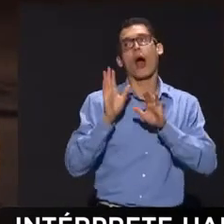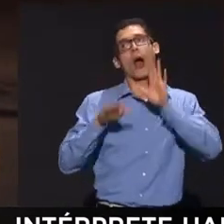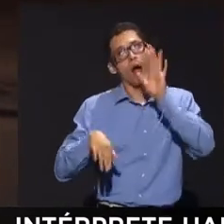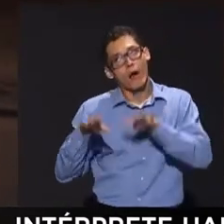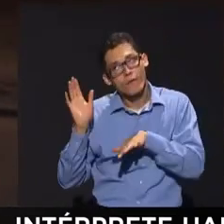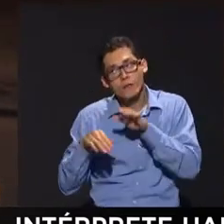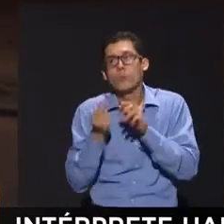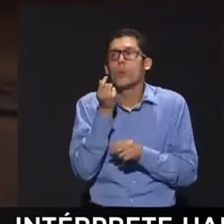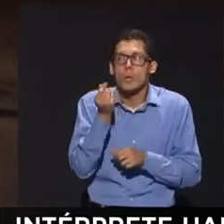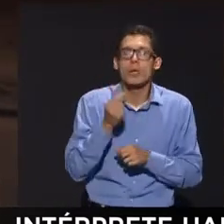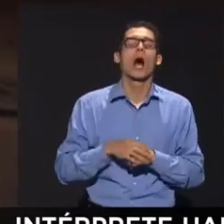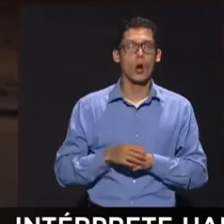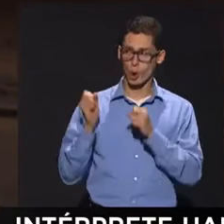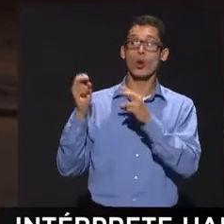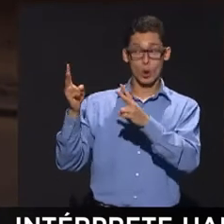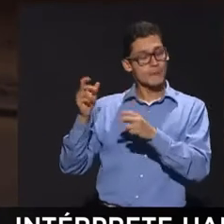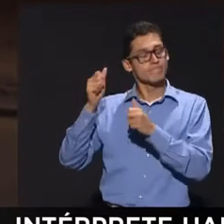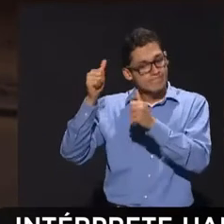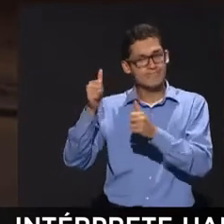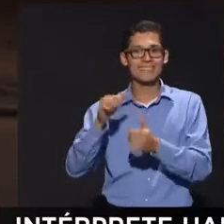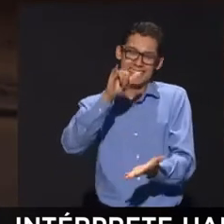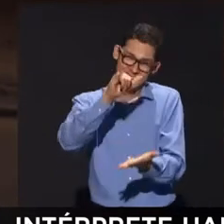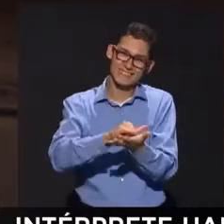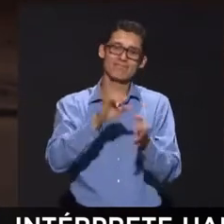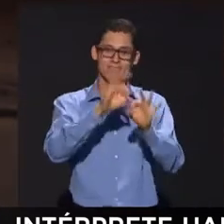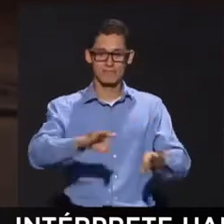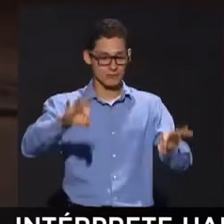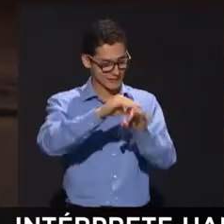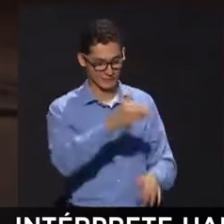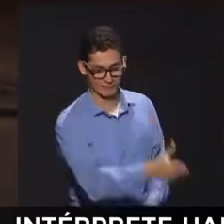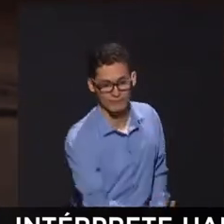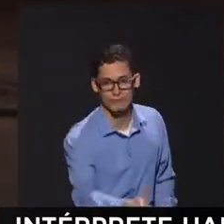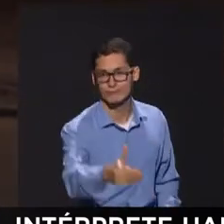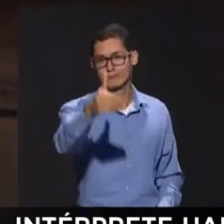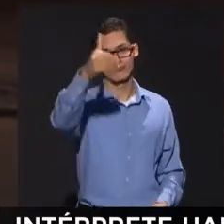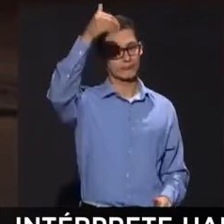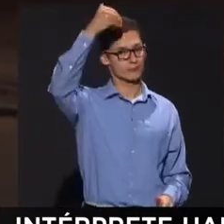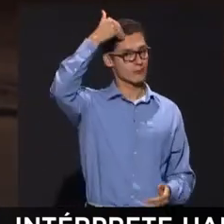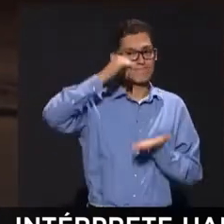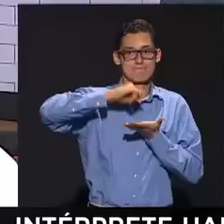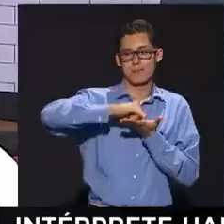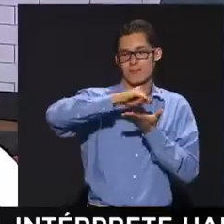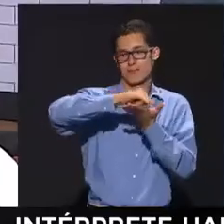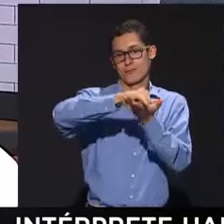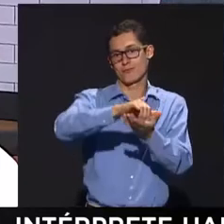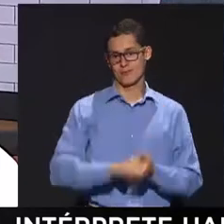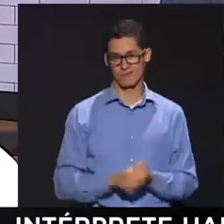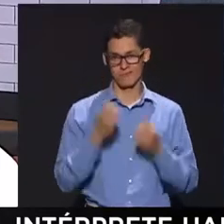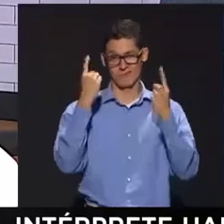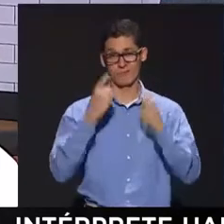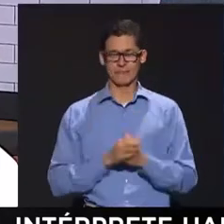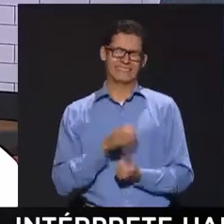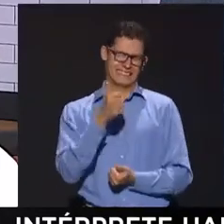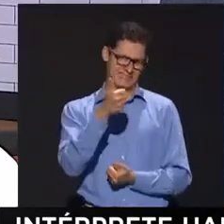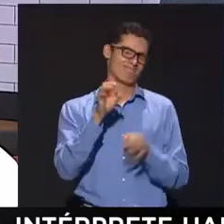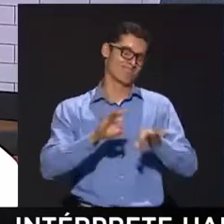enfocar la crianza y enfocar la educación siempre buscando experiencias